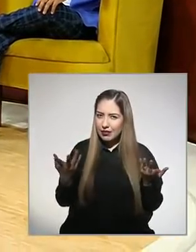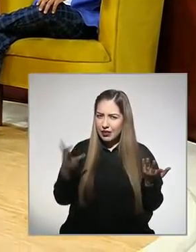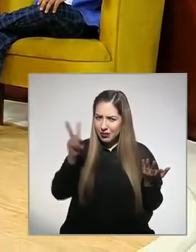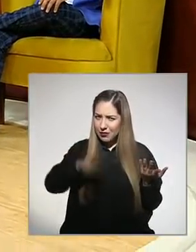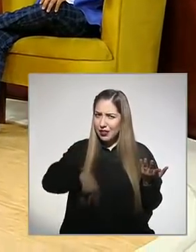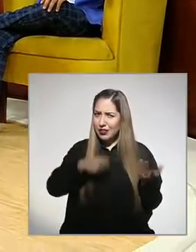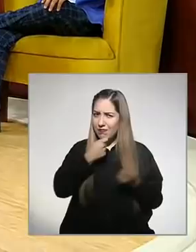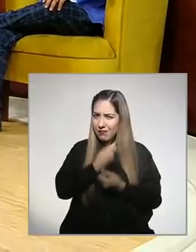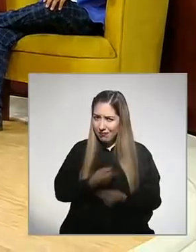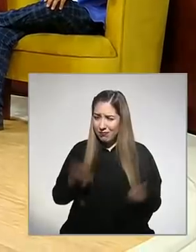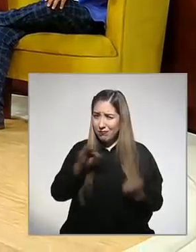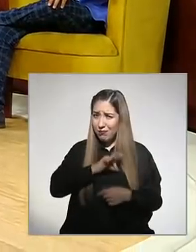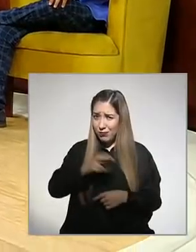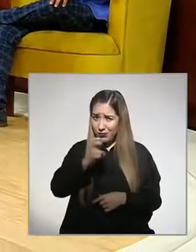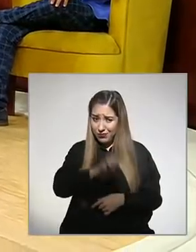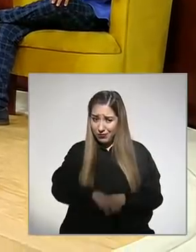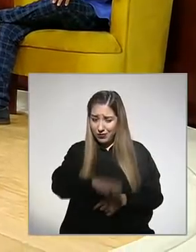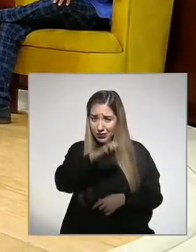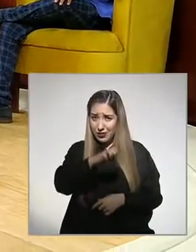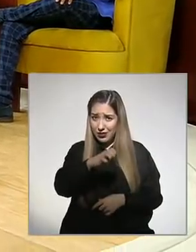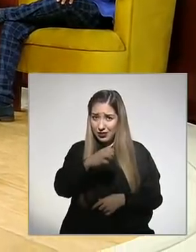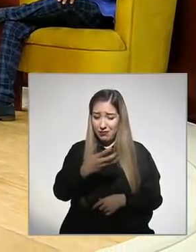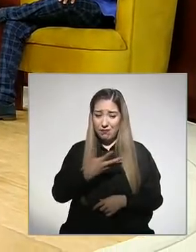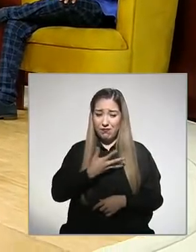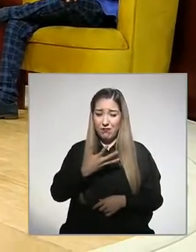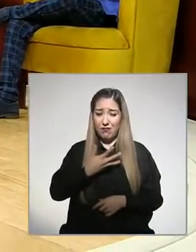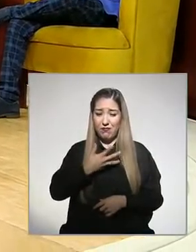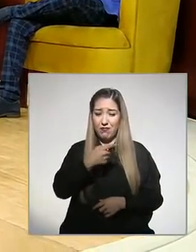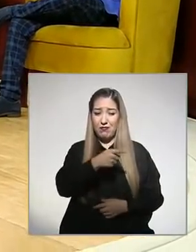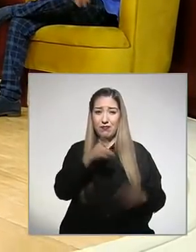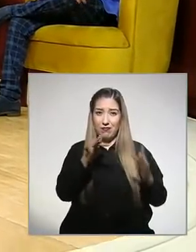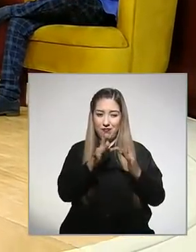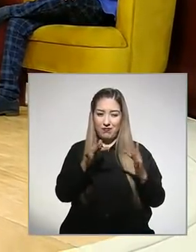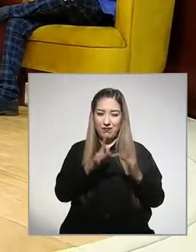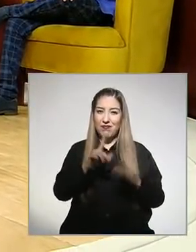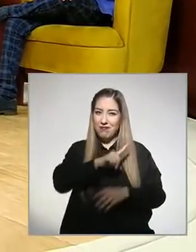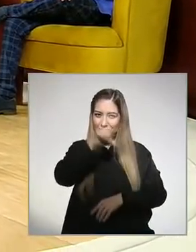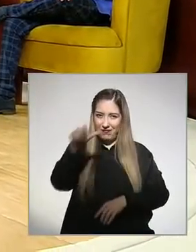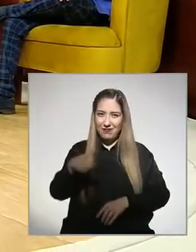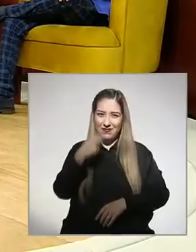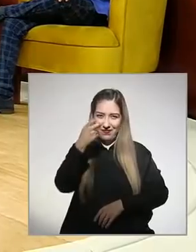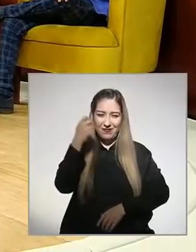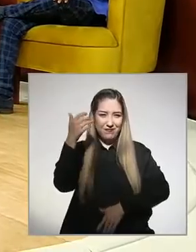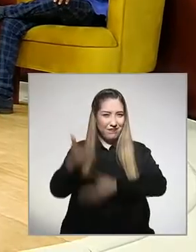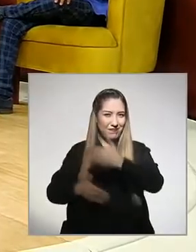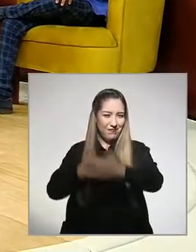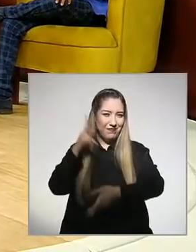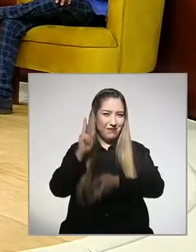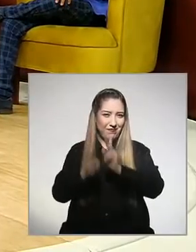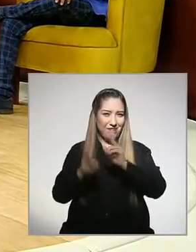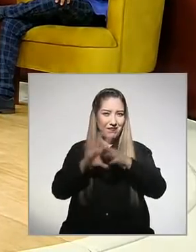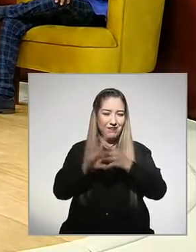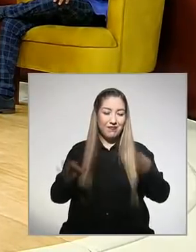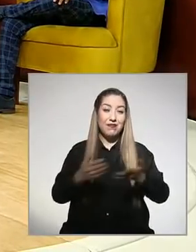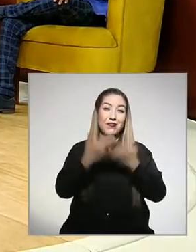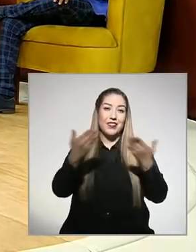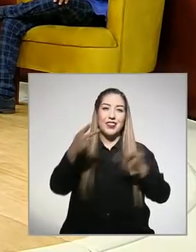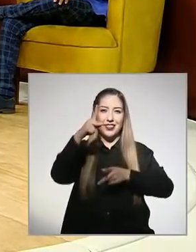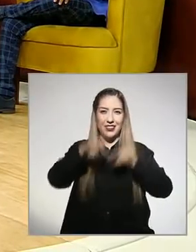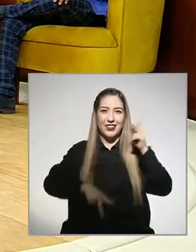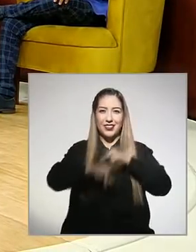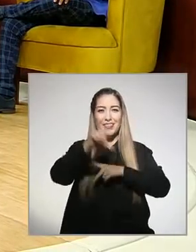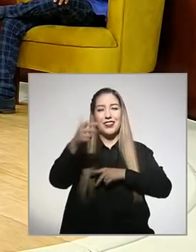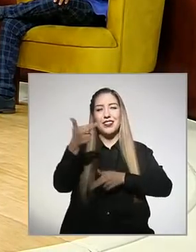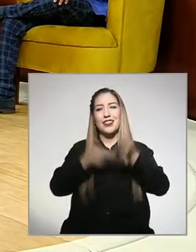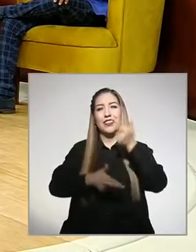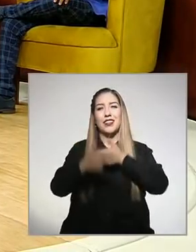tener una red a esa edad? ¿No? Es parte de lo que vamos a reflexionar. Es parte de lo que vamos a reflexionar. Vamos a ir a una pausa, pero